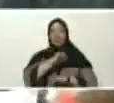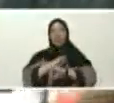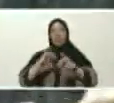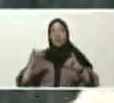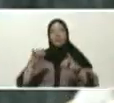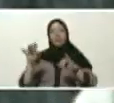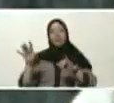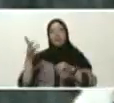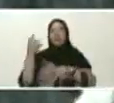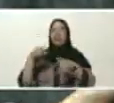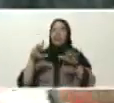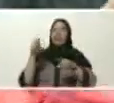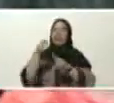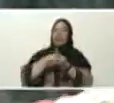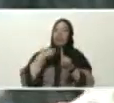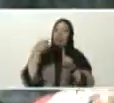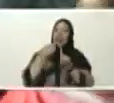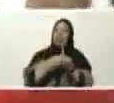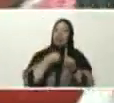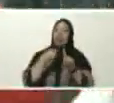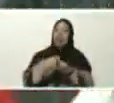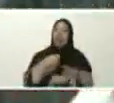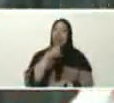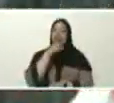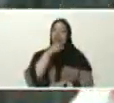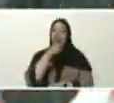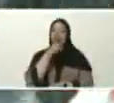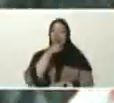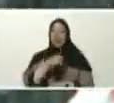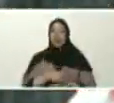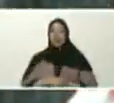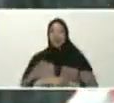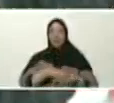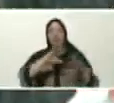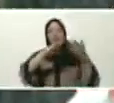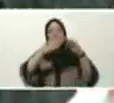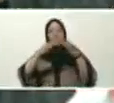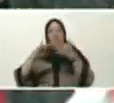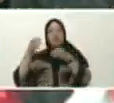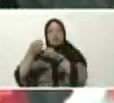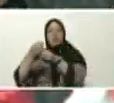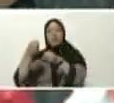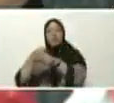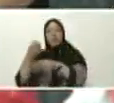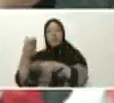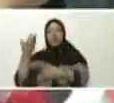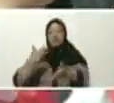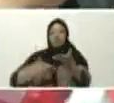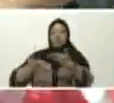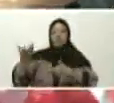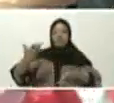del círculo de lucha, pasé a la comunidad a trabajar socialmente porque vi que